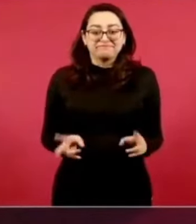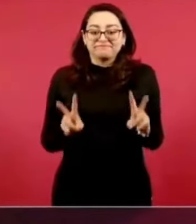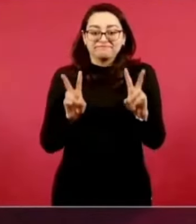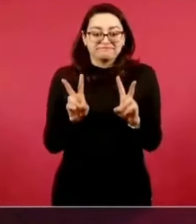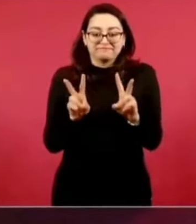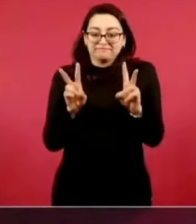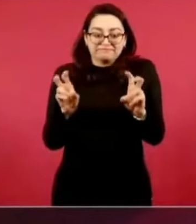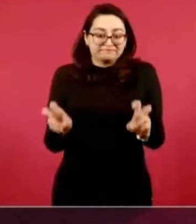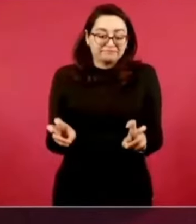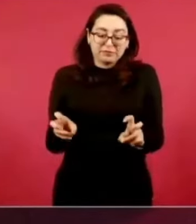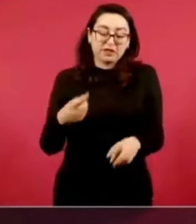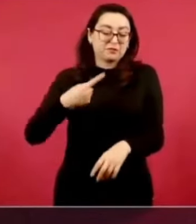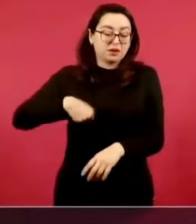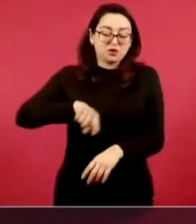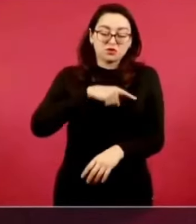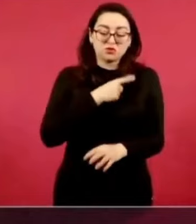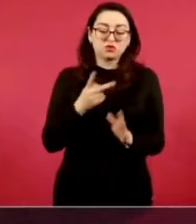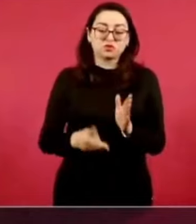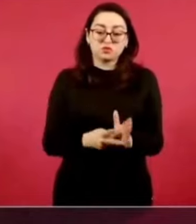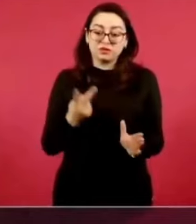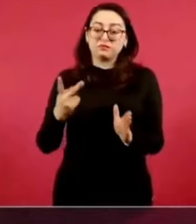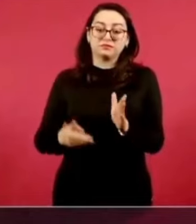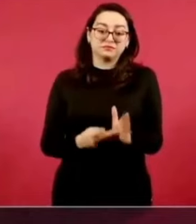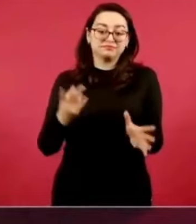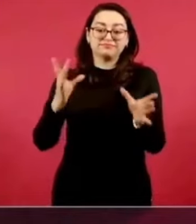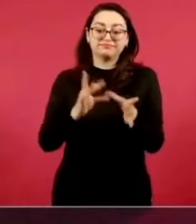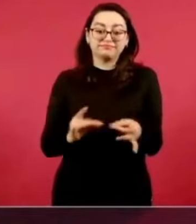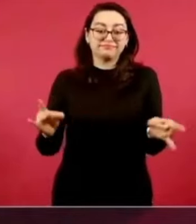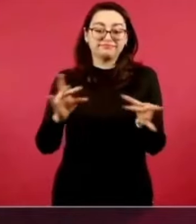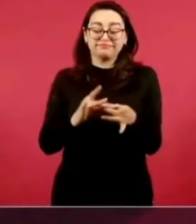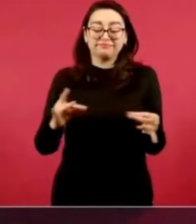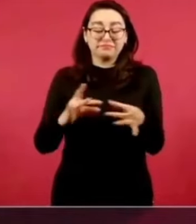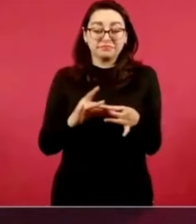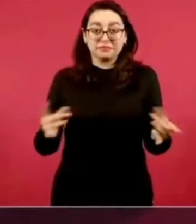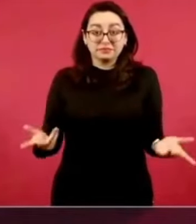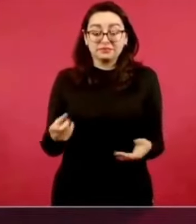la Constitución, que no está bien